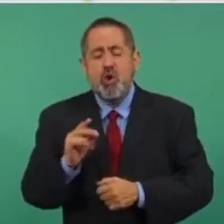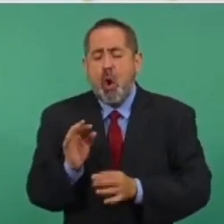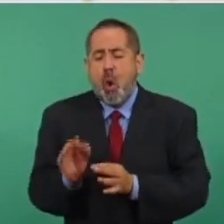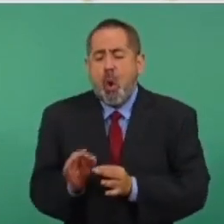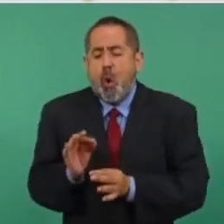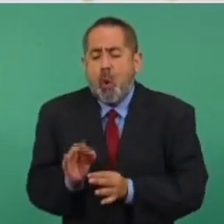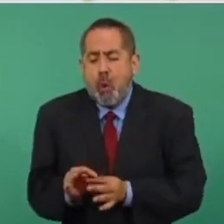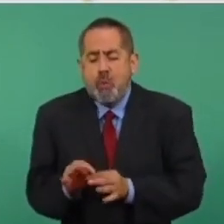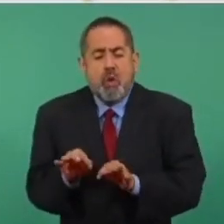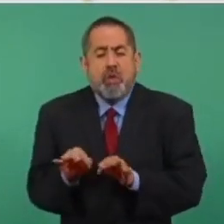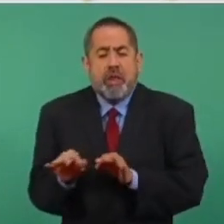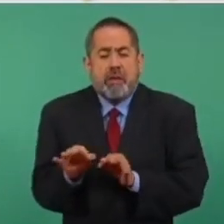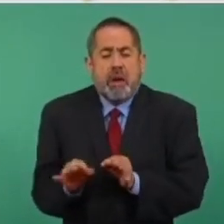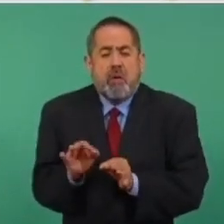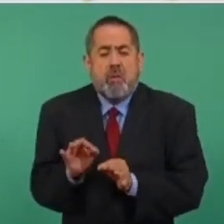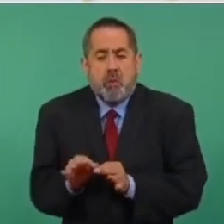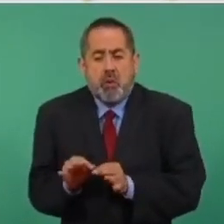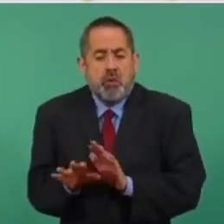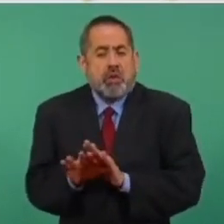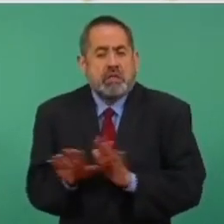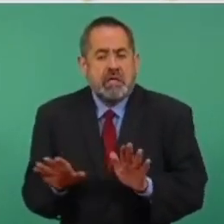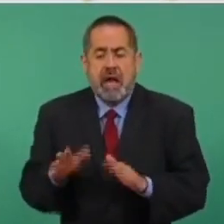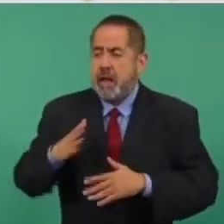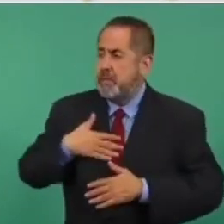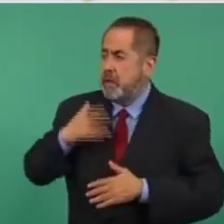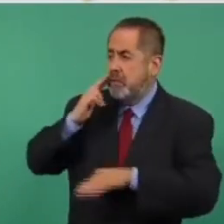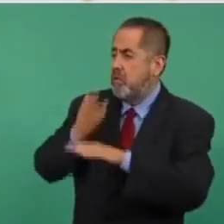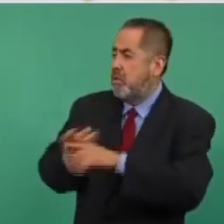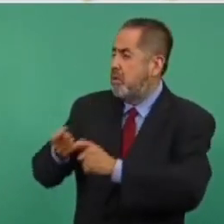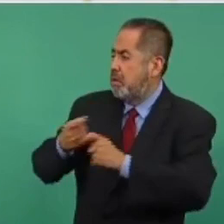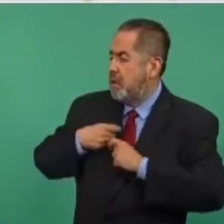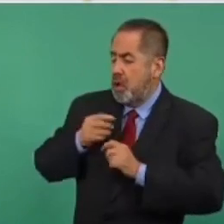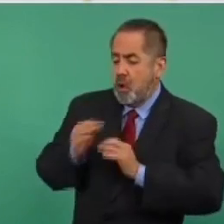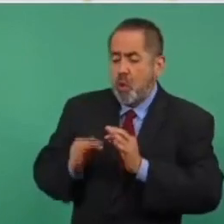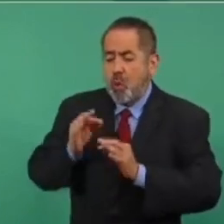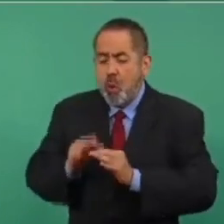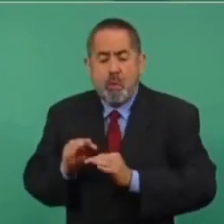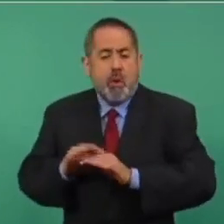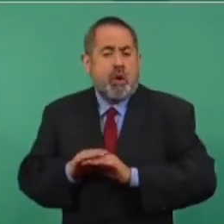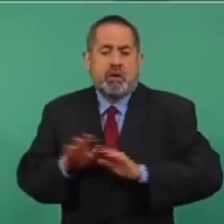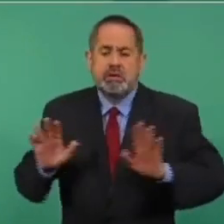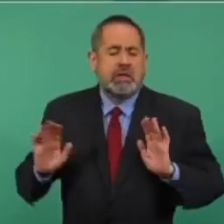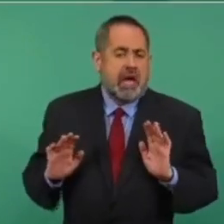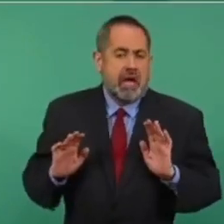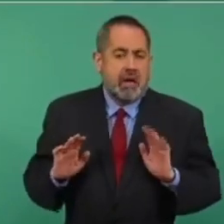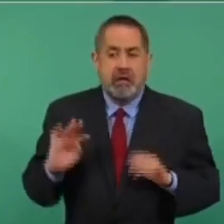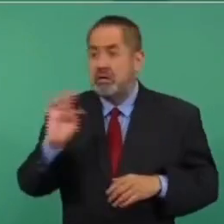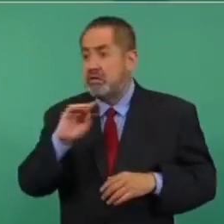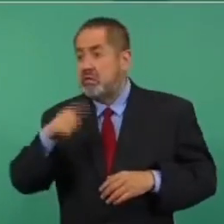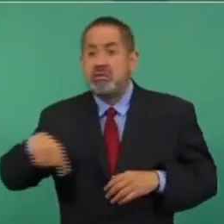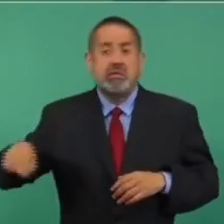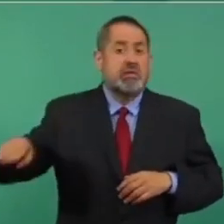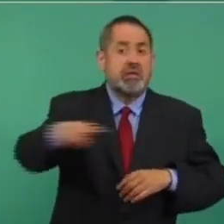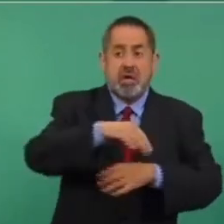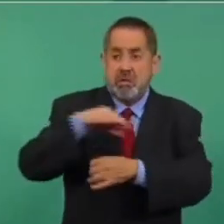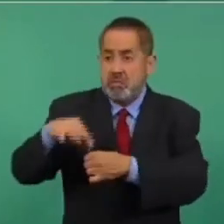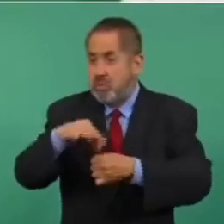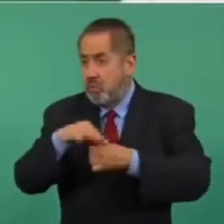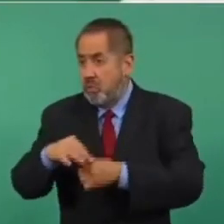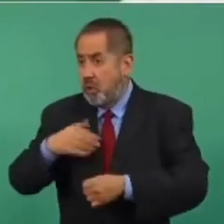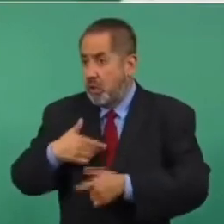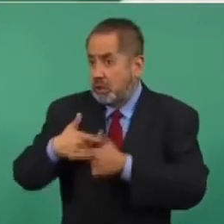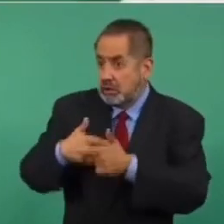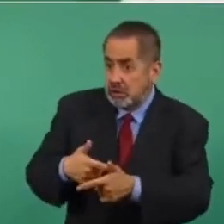mi trabajo, mi tarea, mi misión, ya lo he dicho, si el pueblo así lo decide.